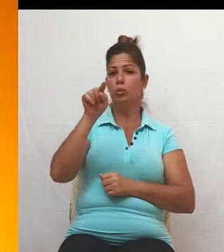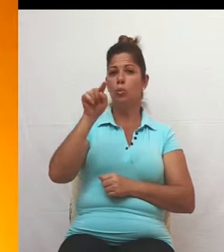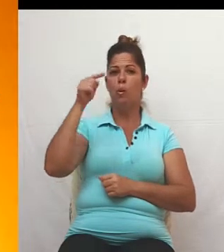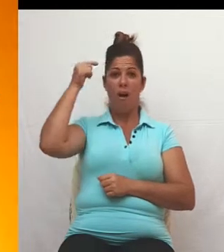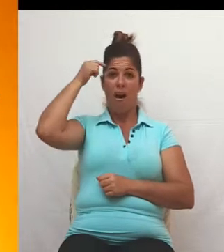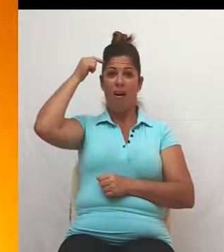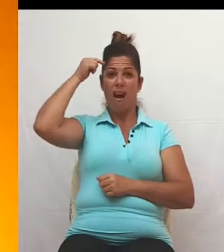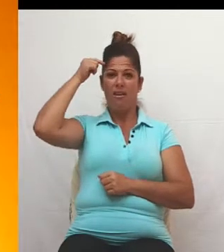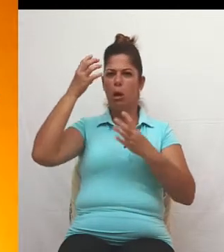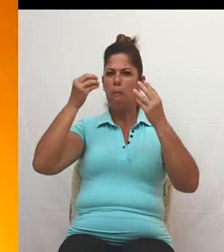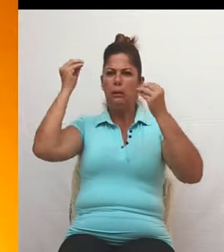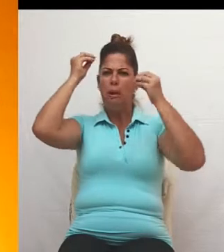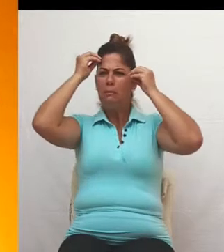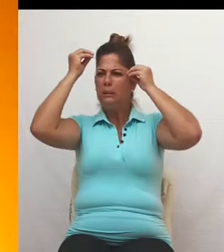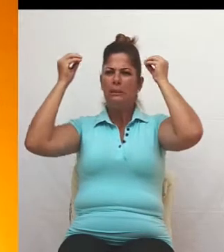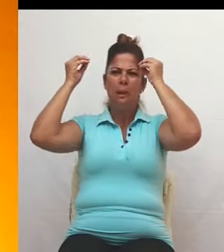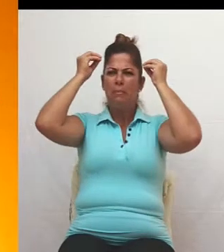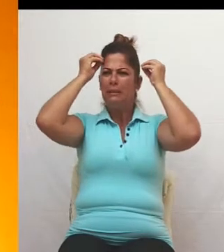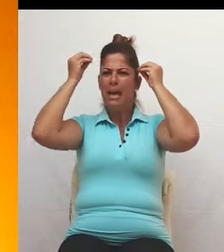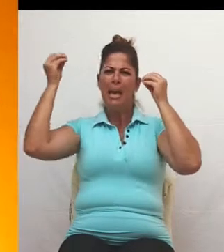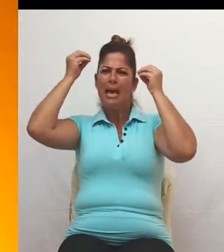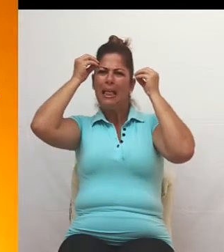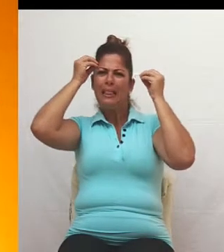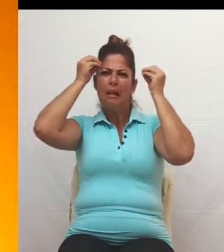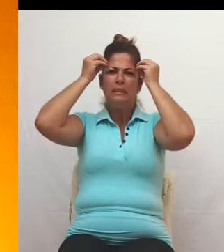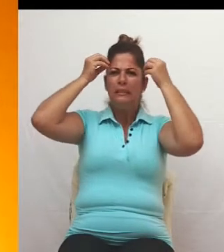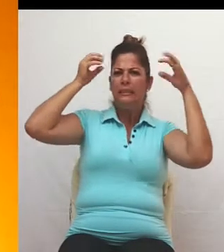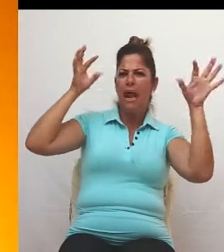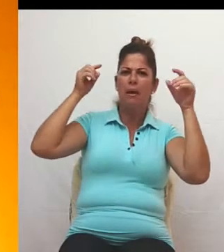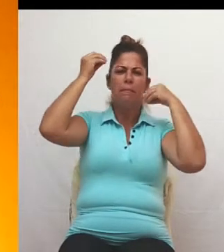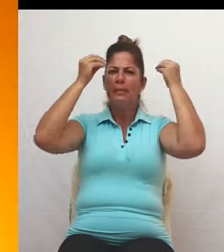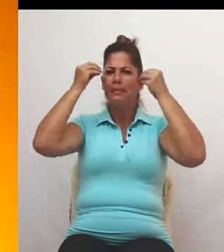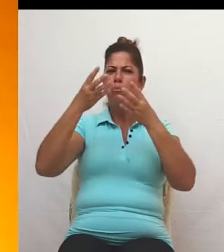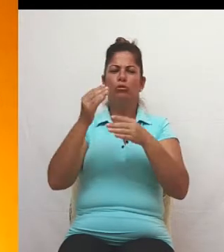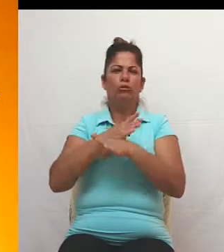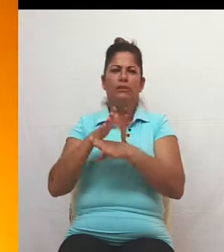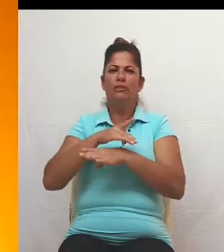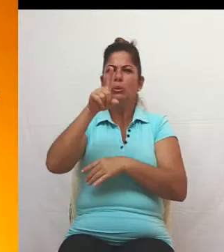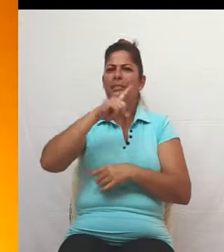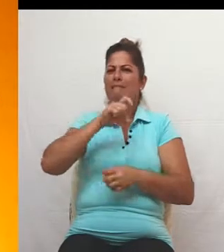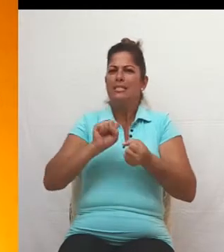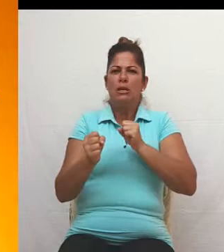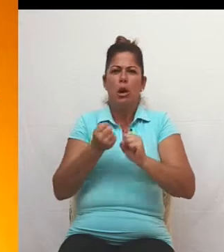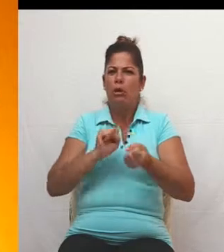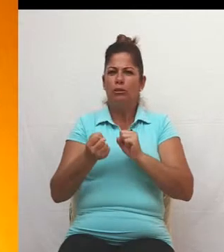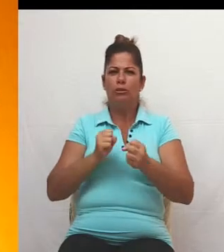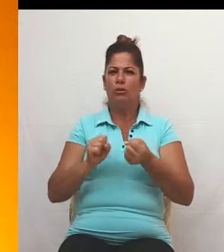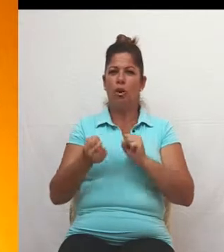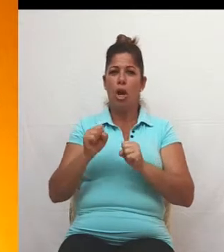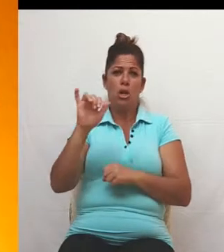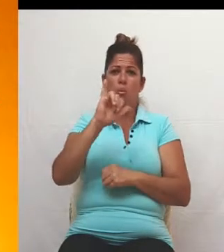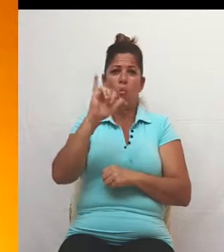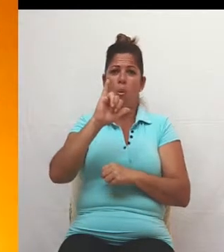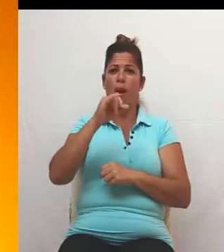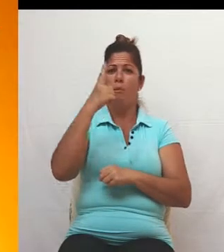si tu cabeza parece una estación de autobuses llena de pensamientos que entran y salen a su antojo